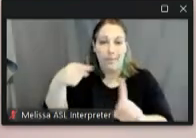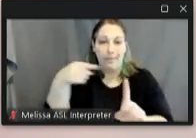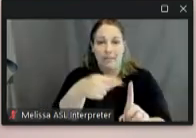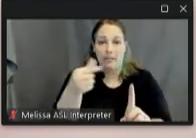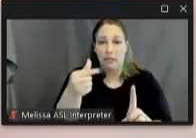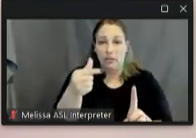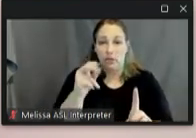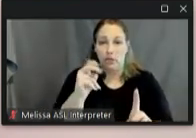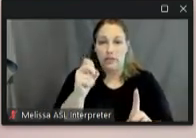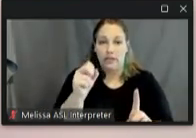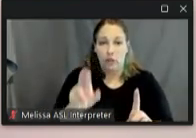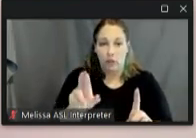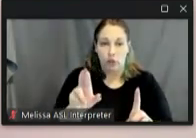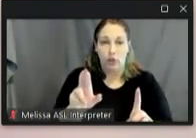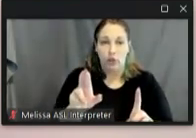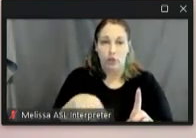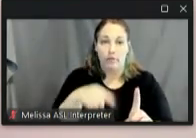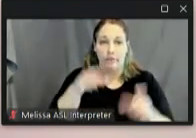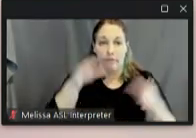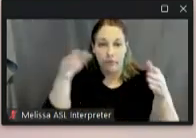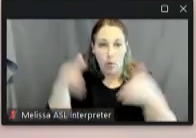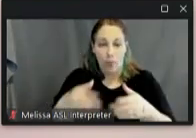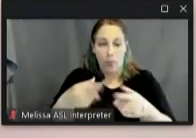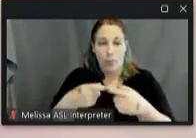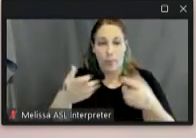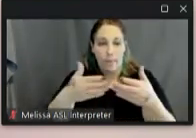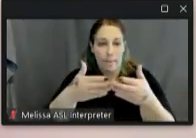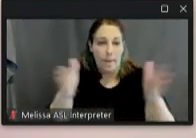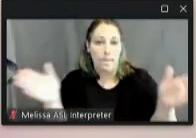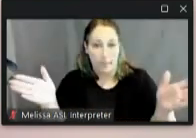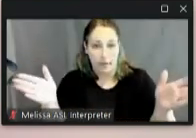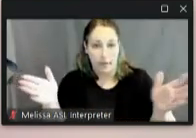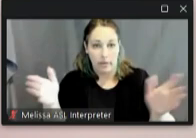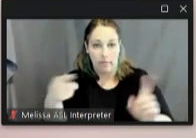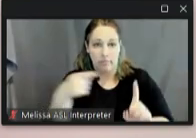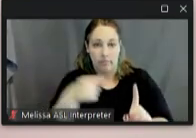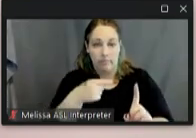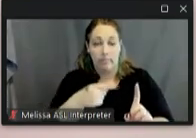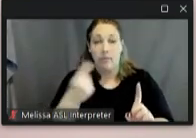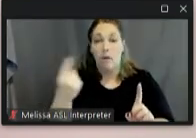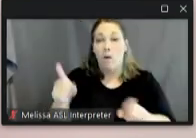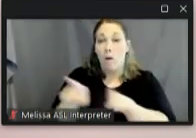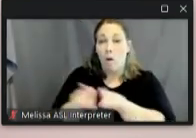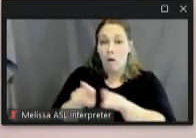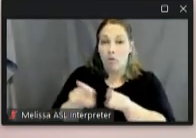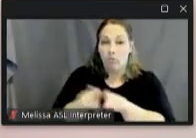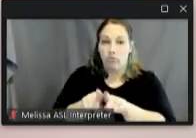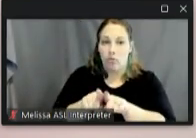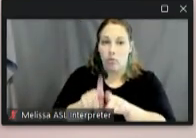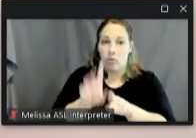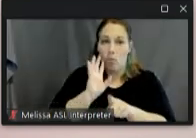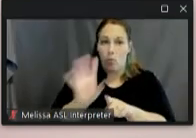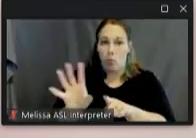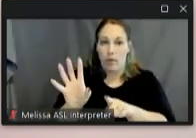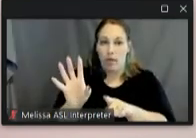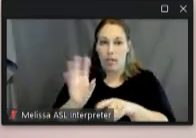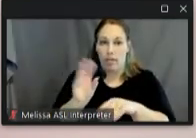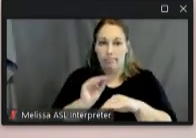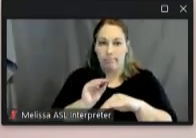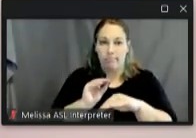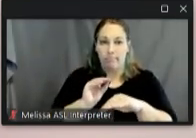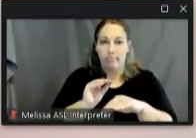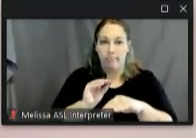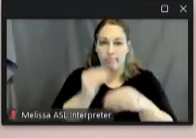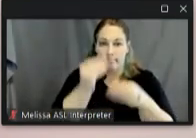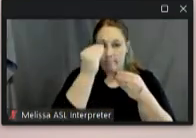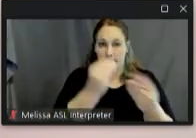las corporaciones municipales a destinar una partida presupuestaria del 5% para programas, proyectos o servicios municipales de acceso